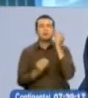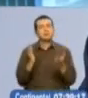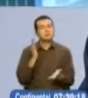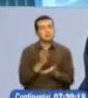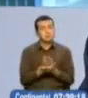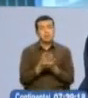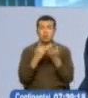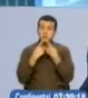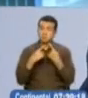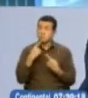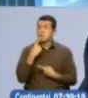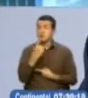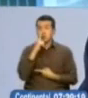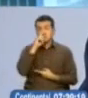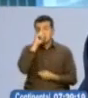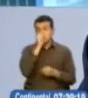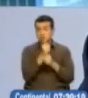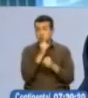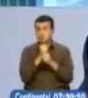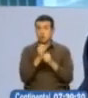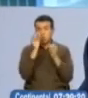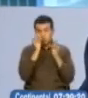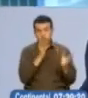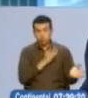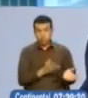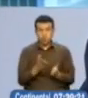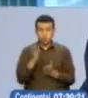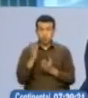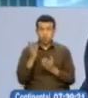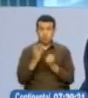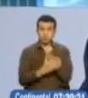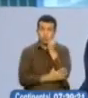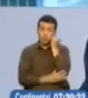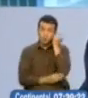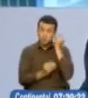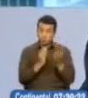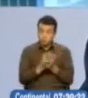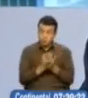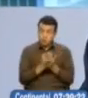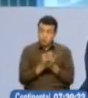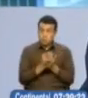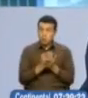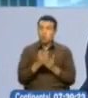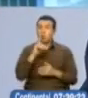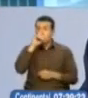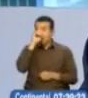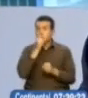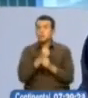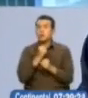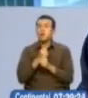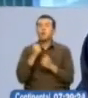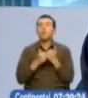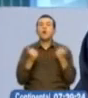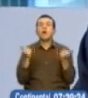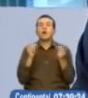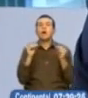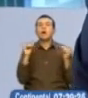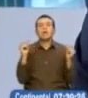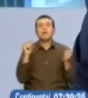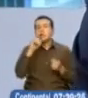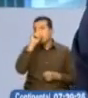Alguien me dirá, ¿el empleo es el mecanismo adecuado para vencer la pobreza? Sí, pero ¿qué tipo de empleo? ¿Qué calidad de